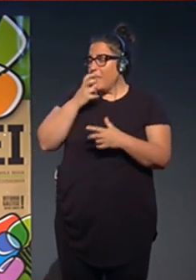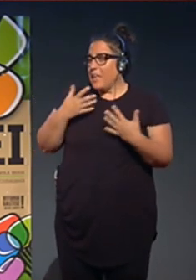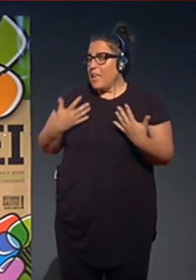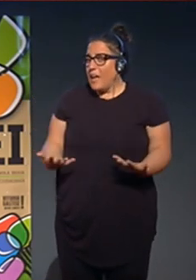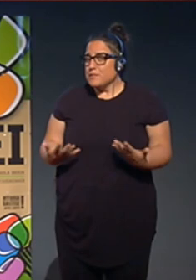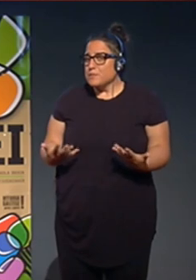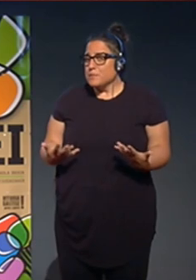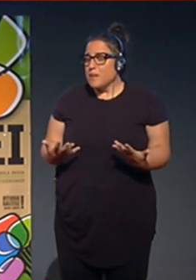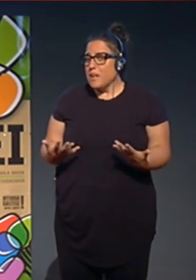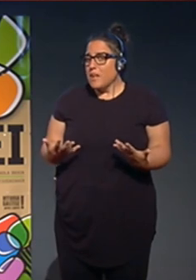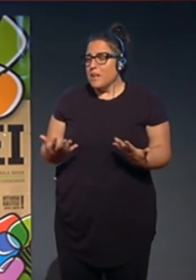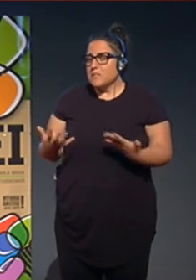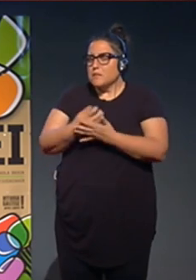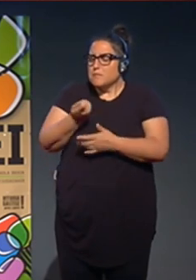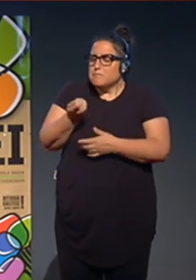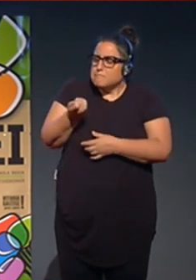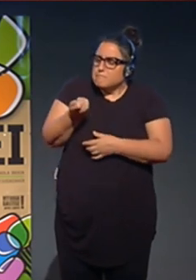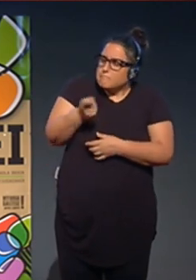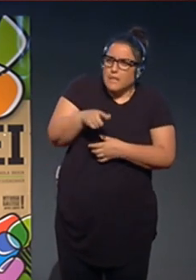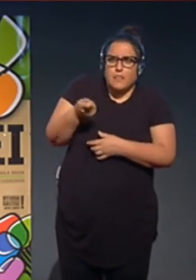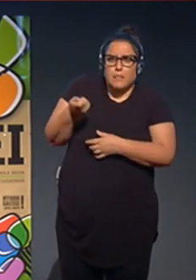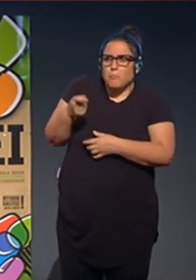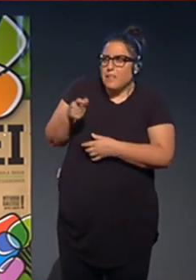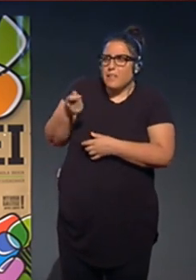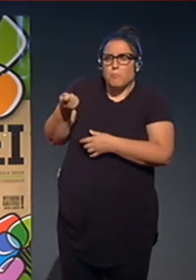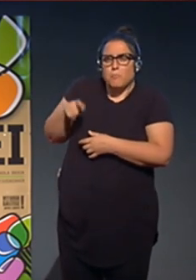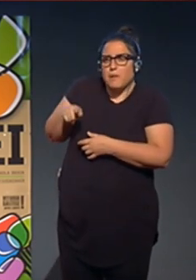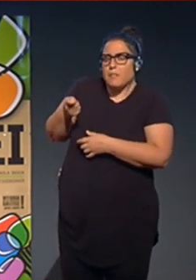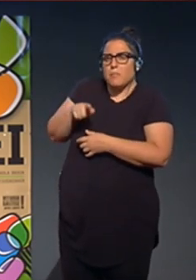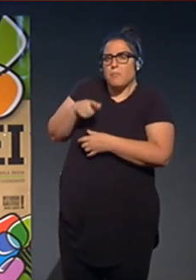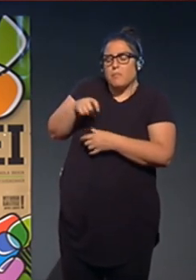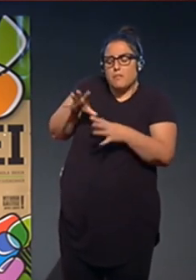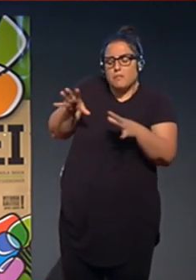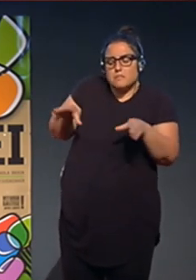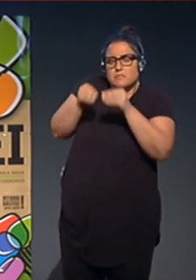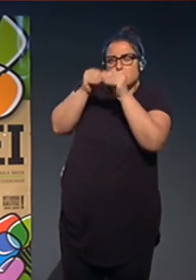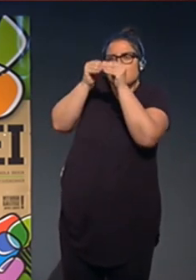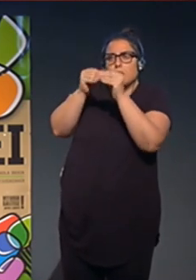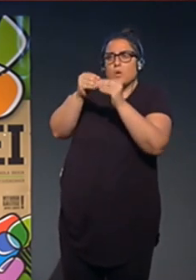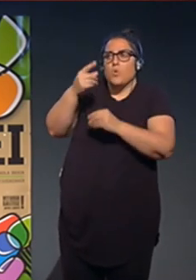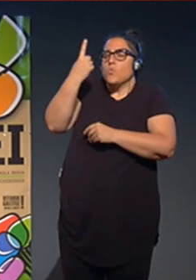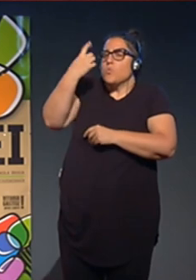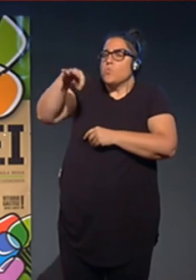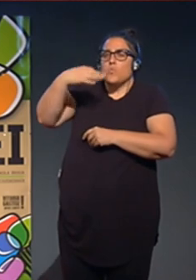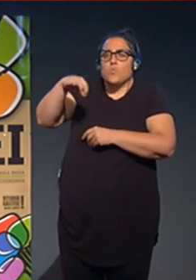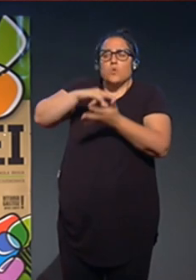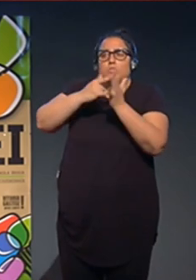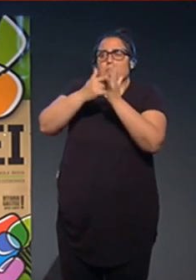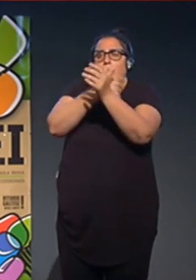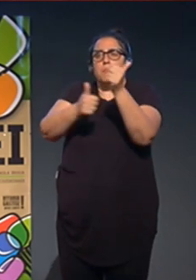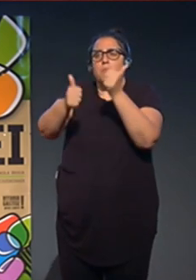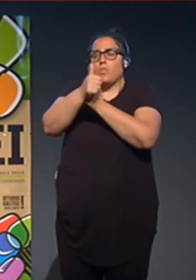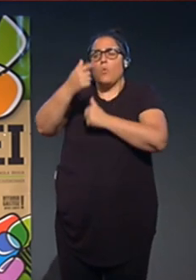momento estamos convergiendo hacia una única sistema de prioridades y de